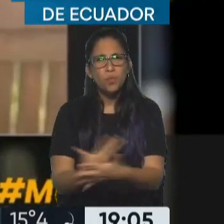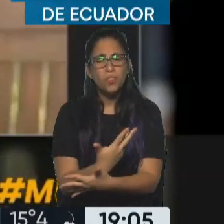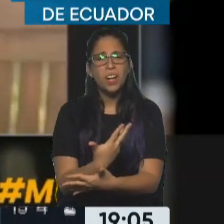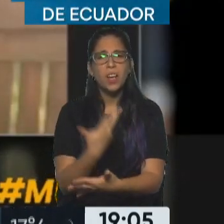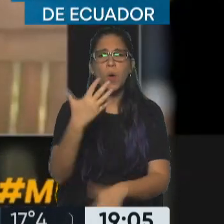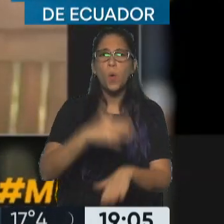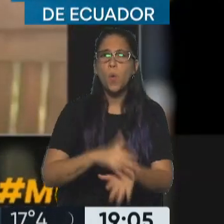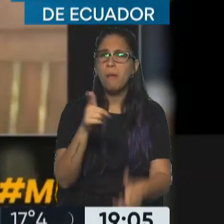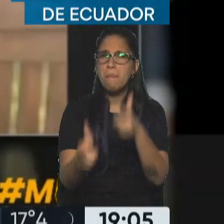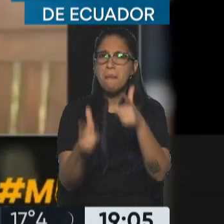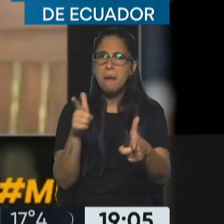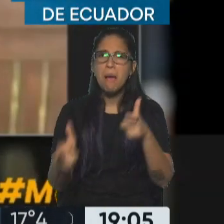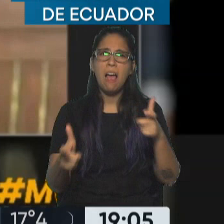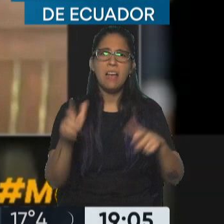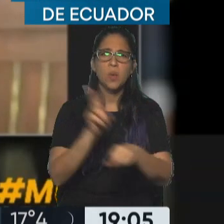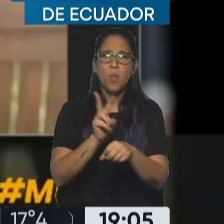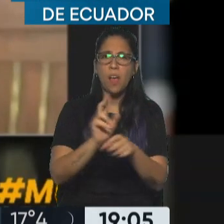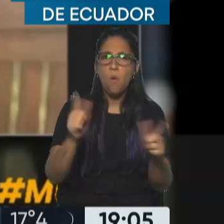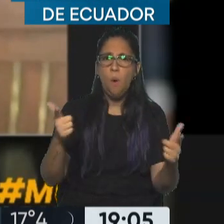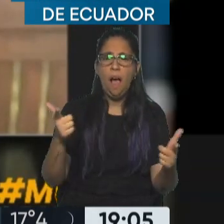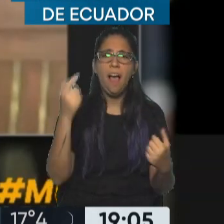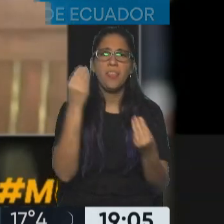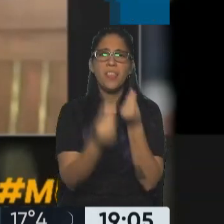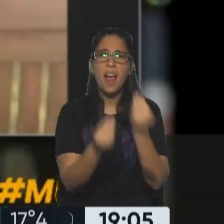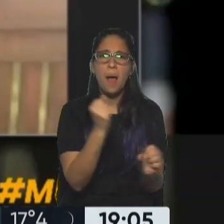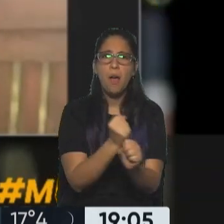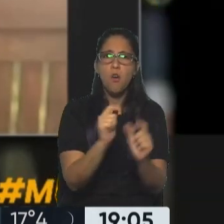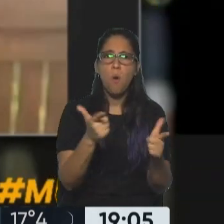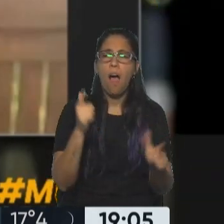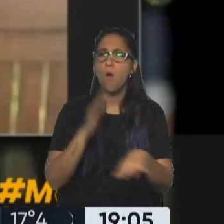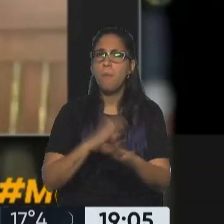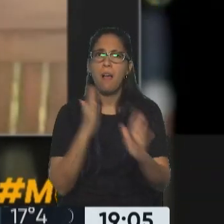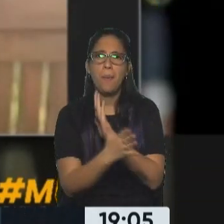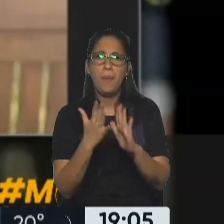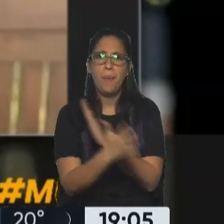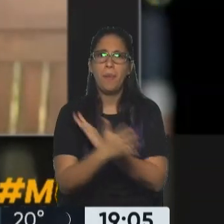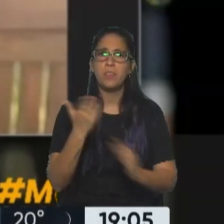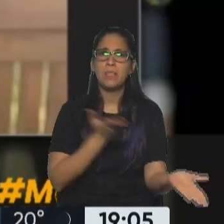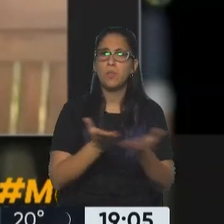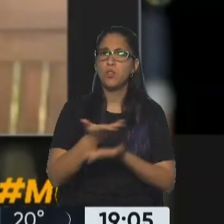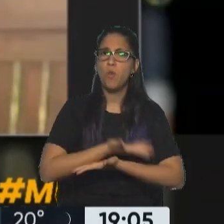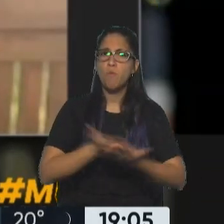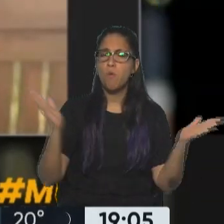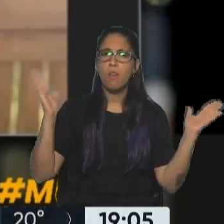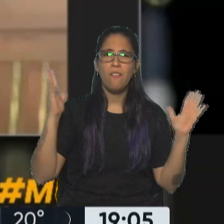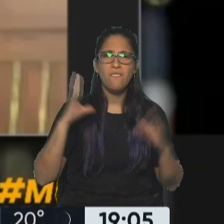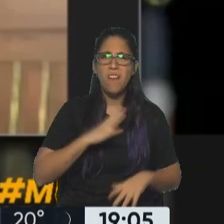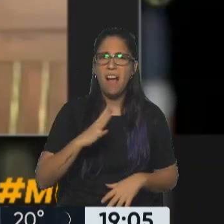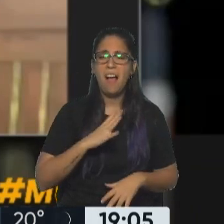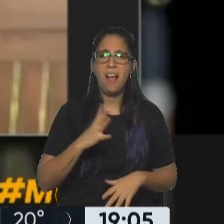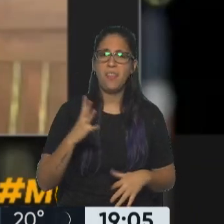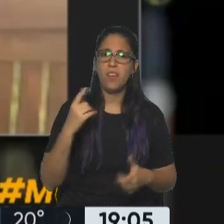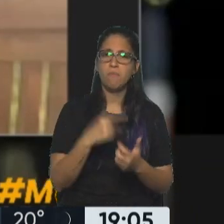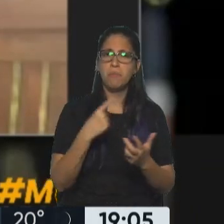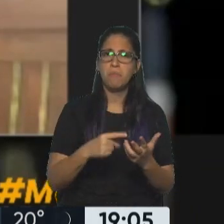por la delincuencia, por la inseguridad, por la falta de empleo, por la migración, por la falta de servicios públicos, por tantas cosas más. Ese